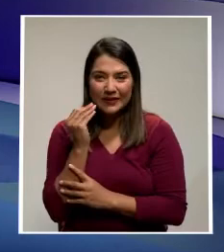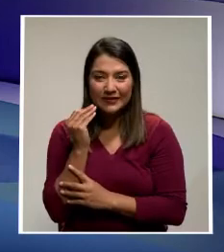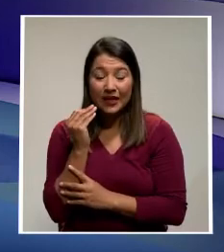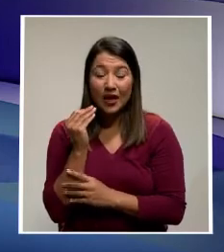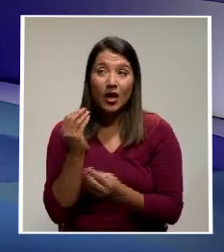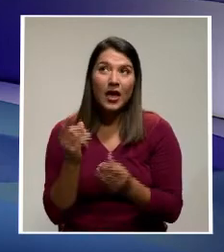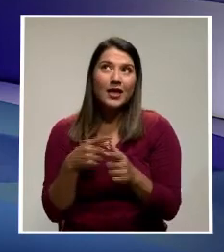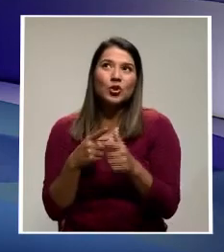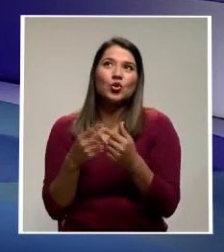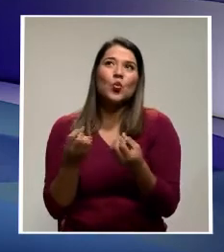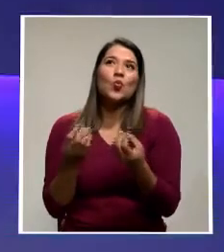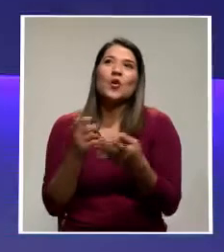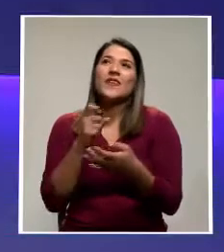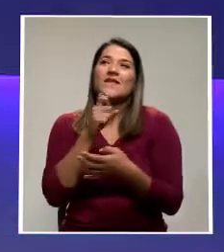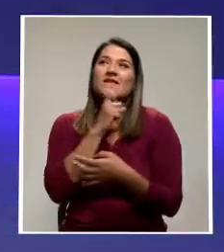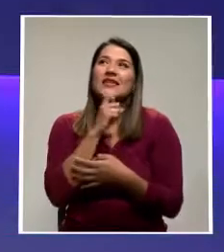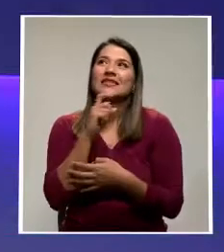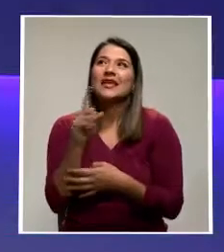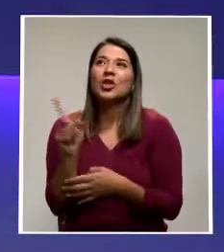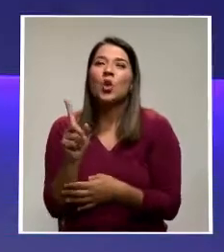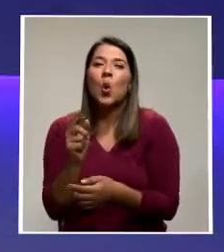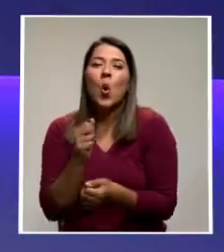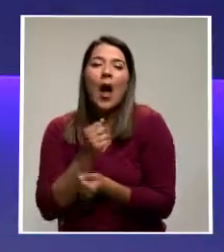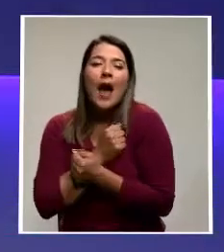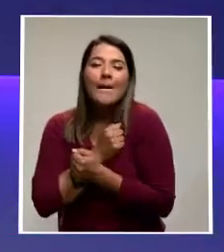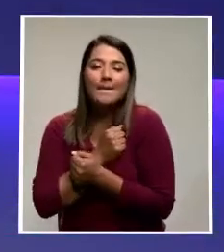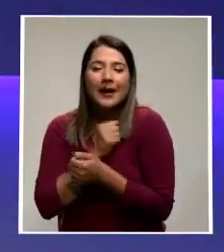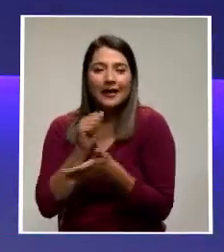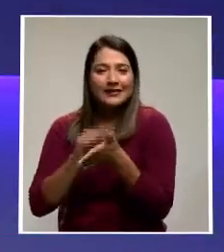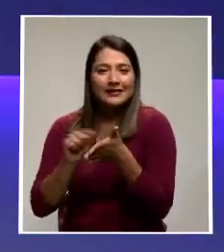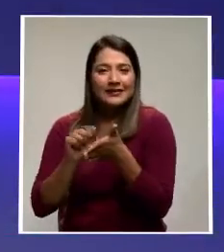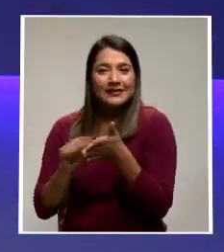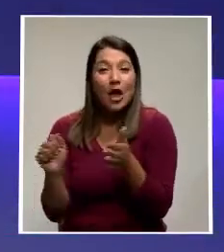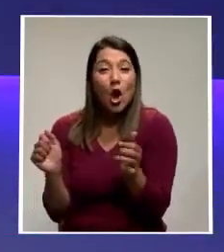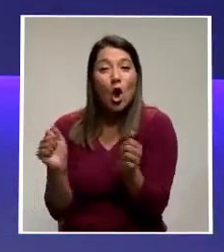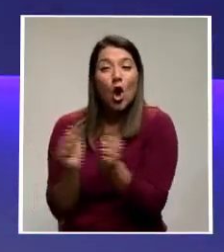muy difícil no amar las letras a partir de un papá así.